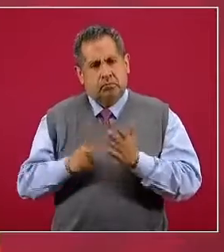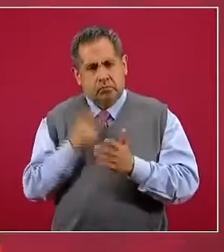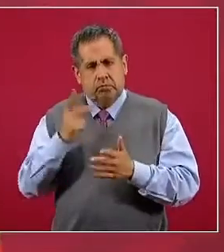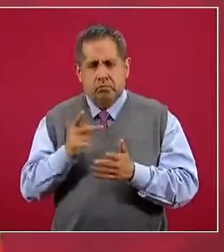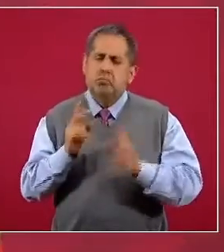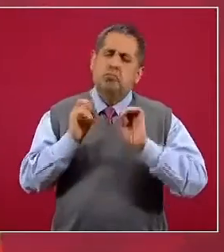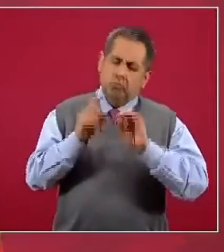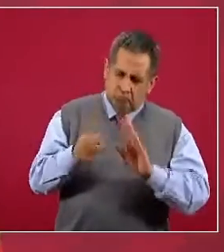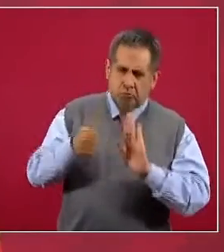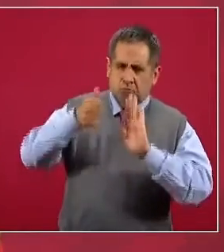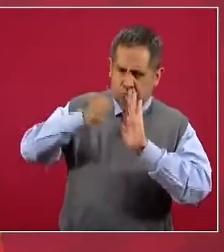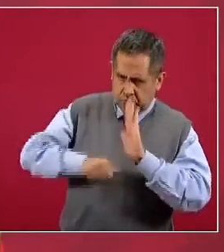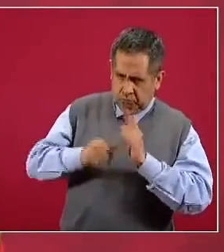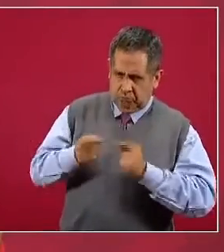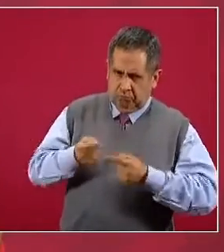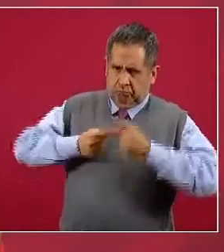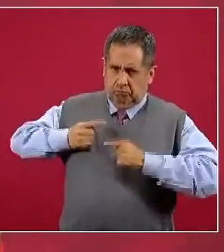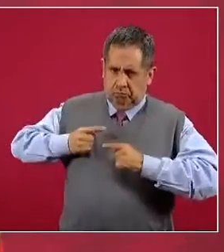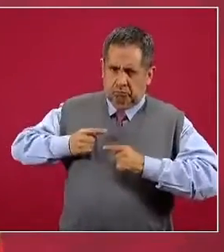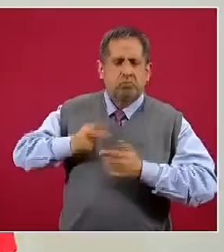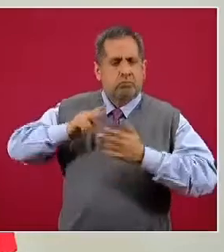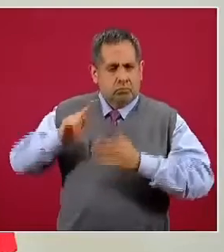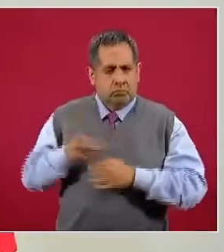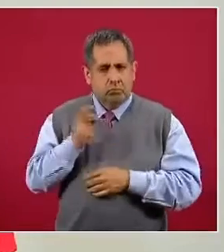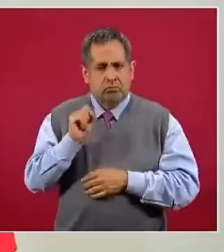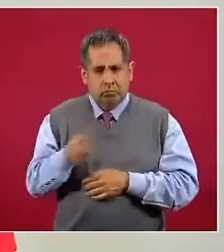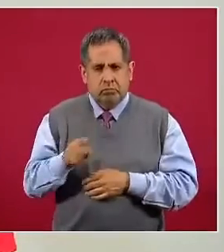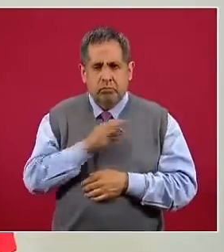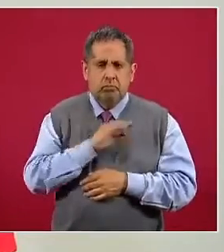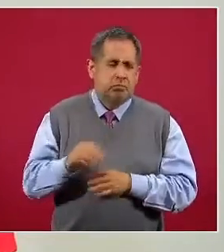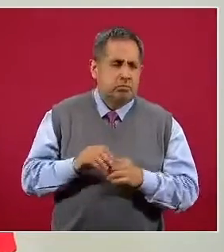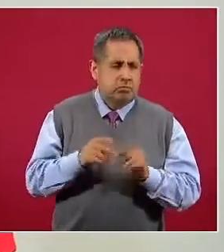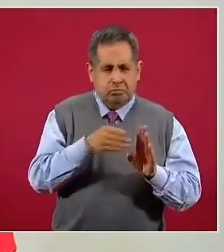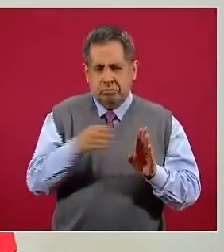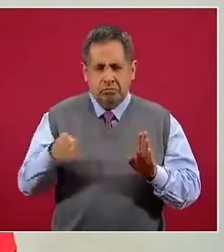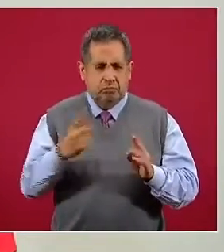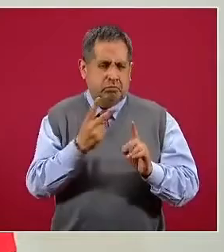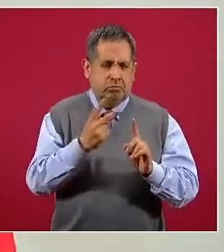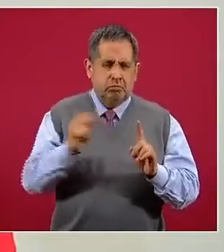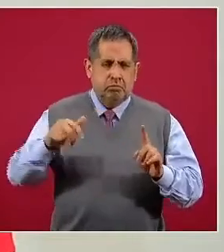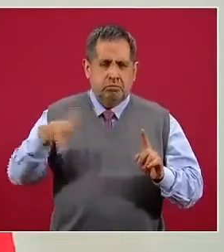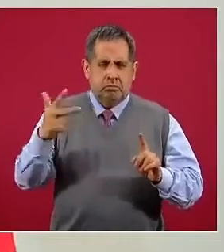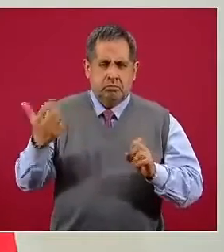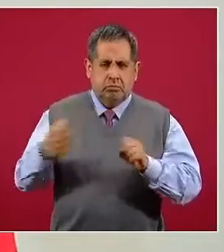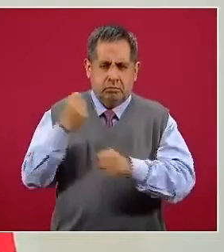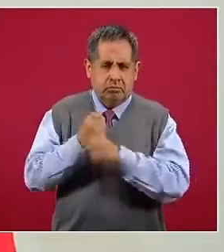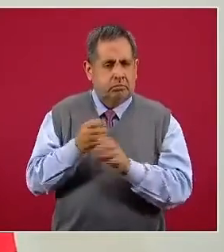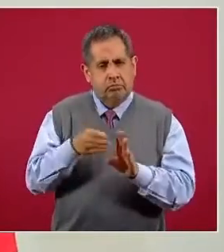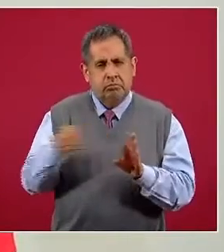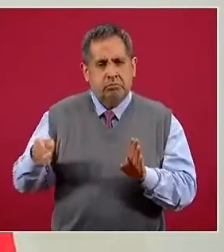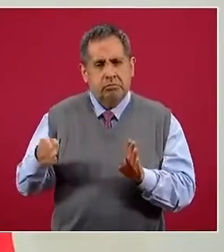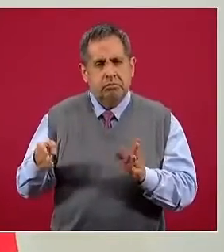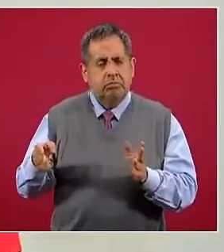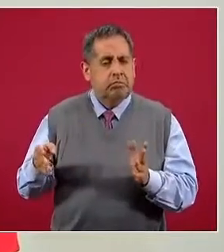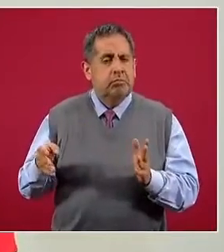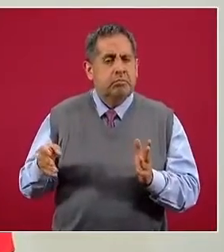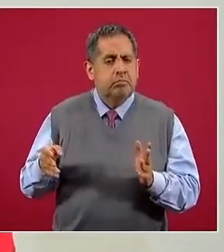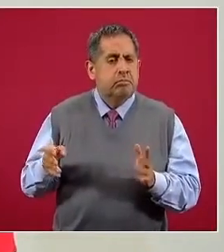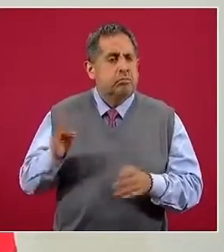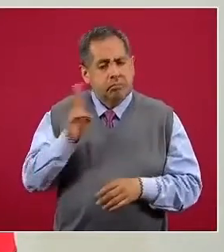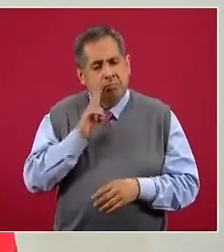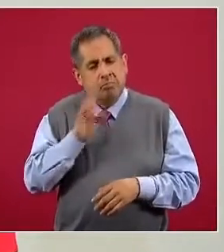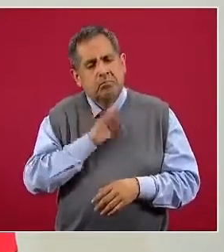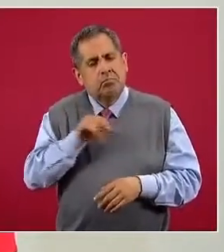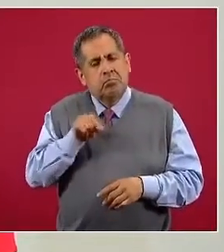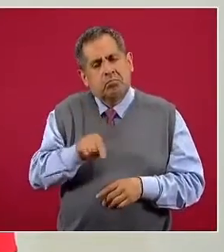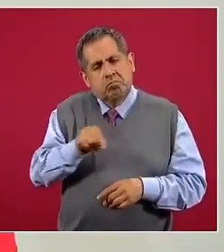veces, o después máximo entre 13 años, porque entonces hay más